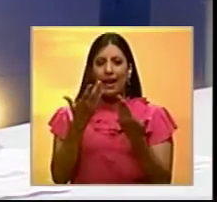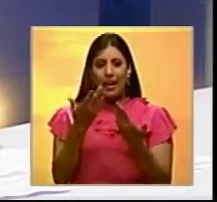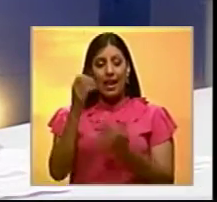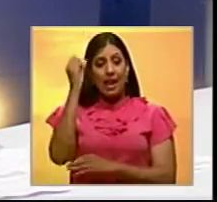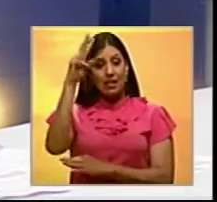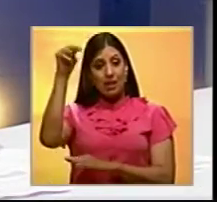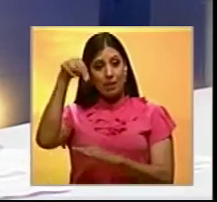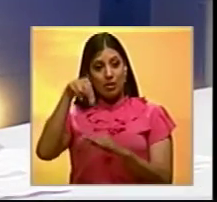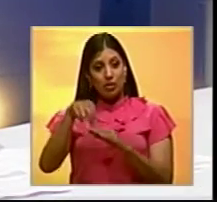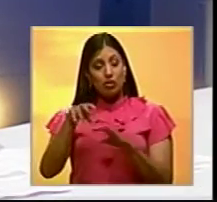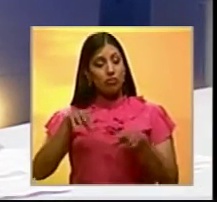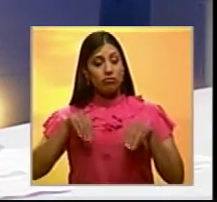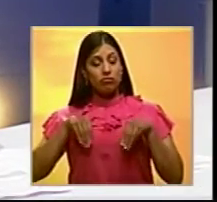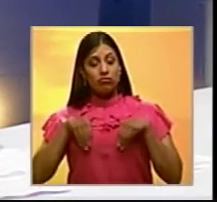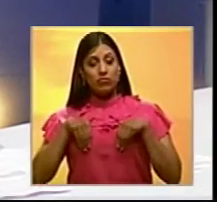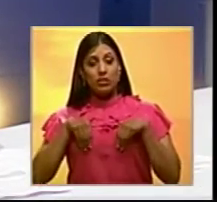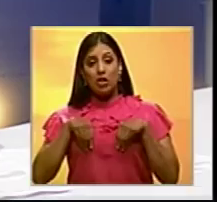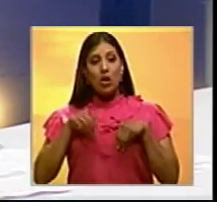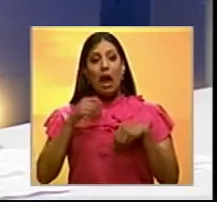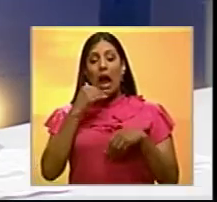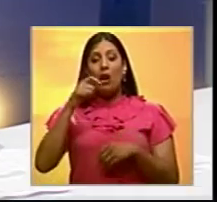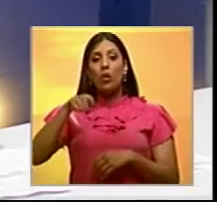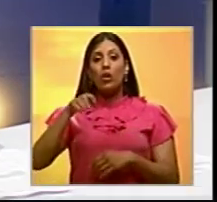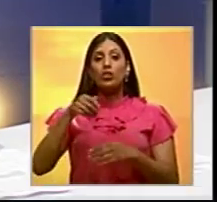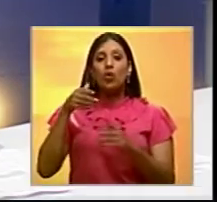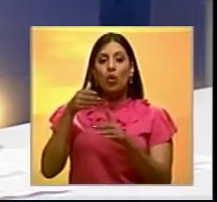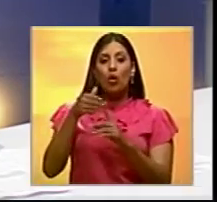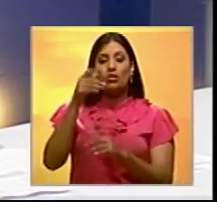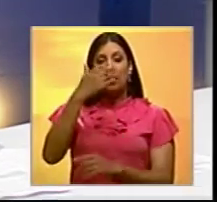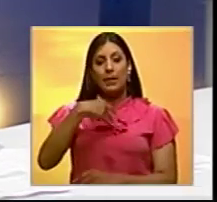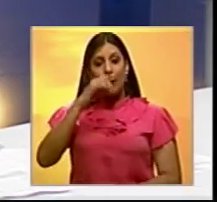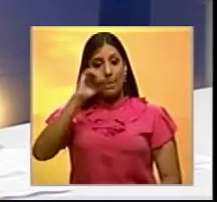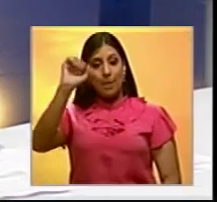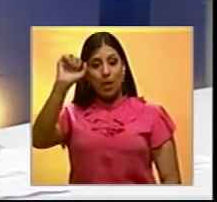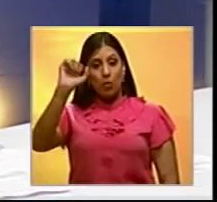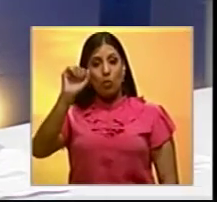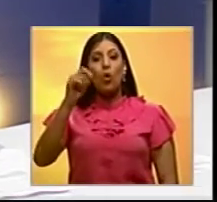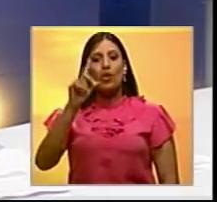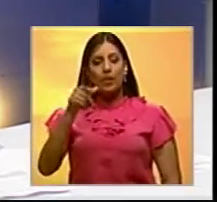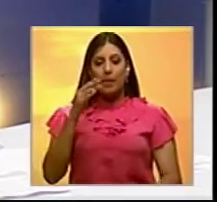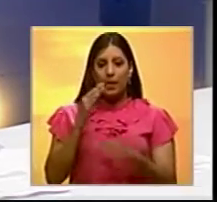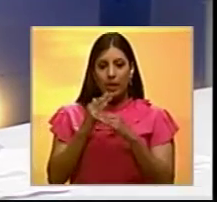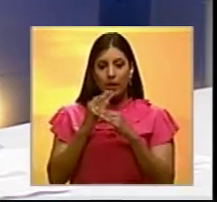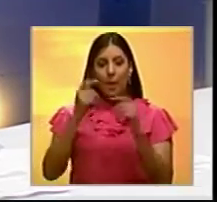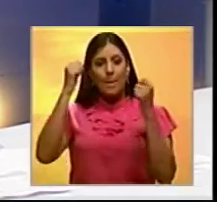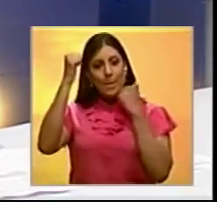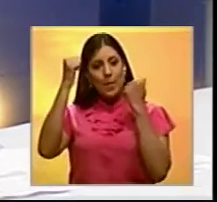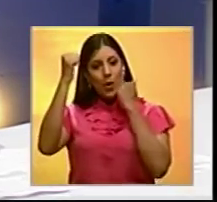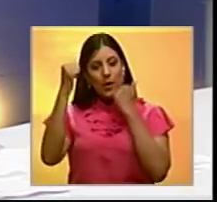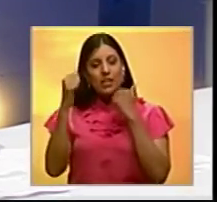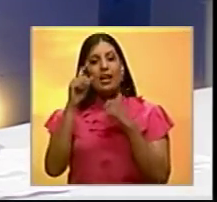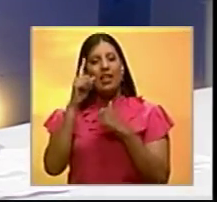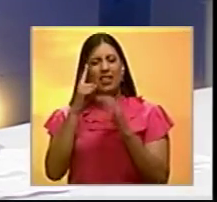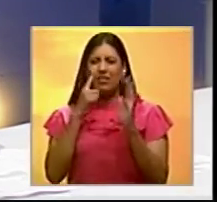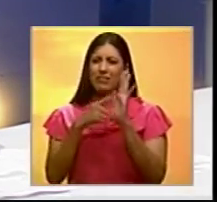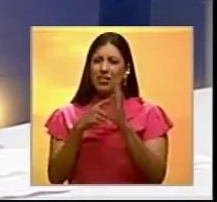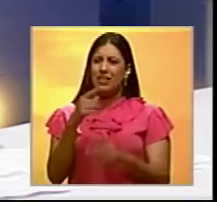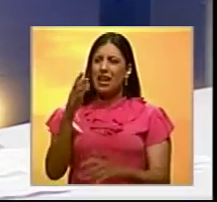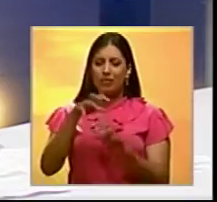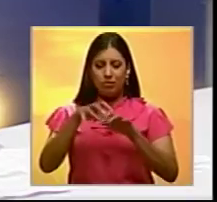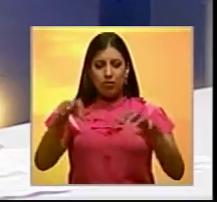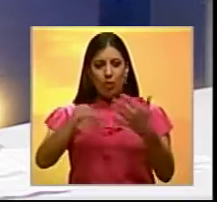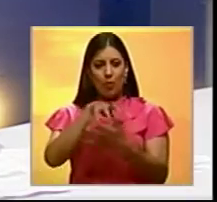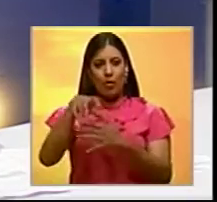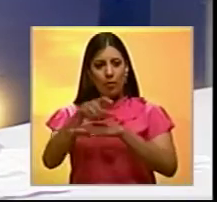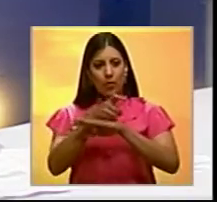la Asamblea Nacional abstenerse de hacer un juicio político al presidente Nicolás Maduro y limitar las manifestaciones demuestra división